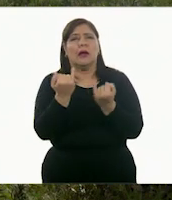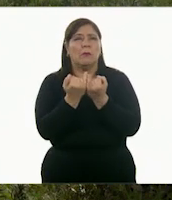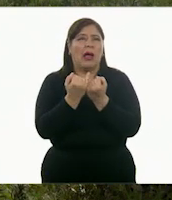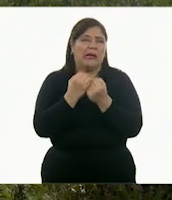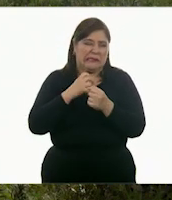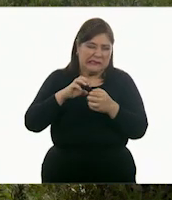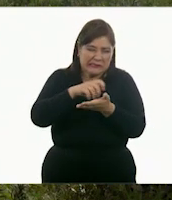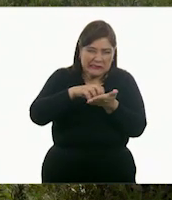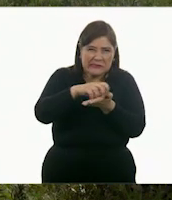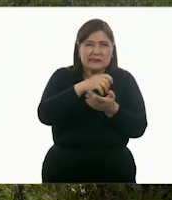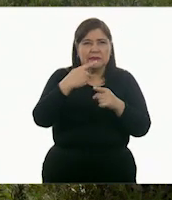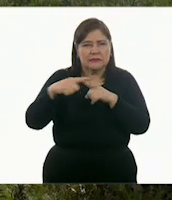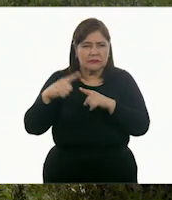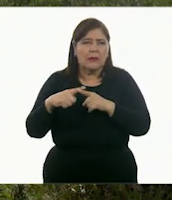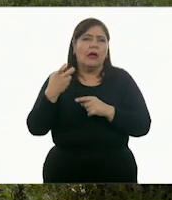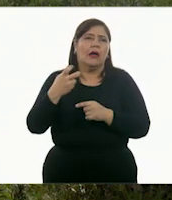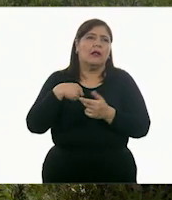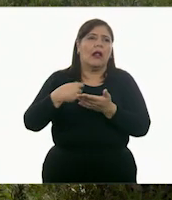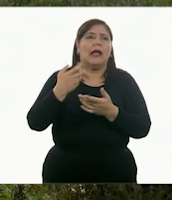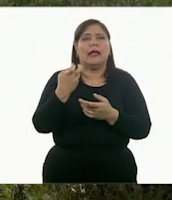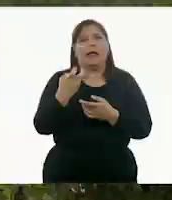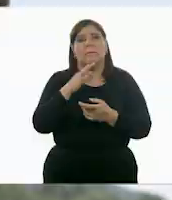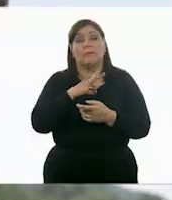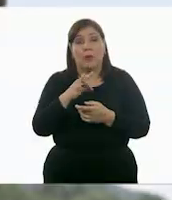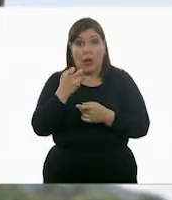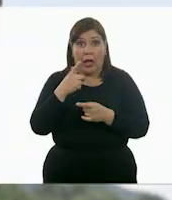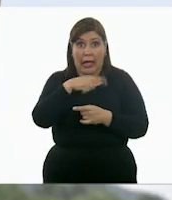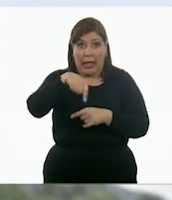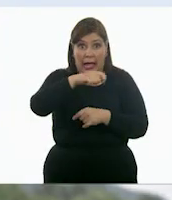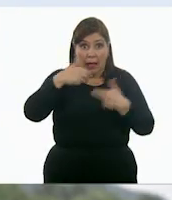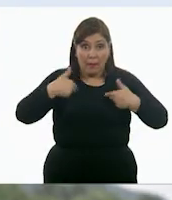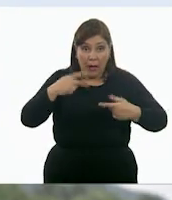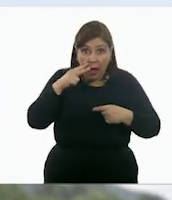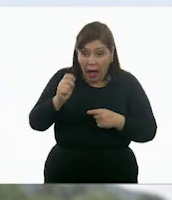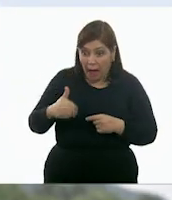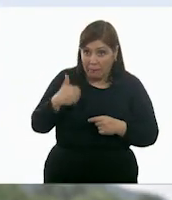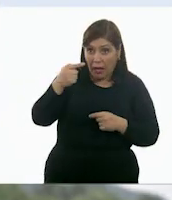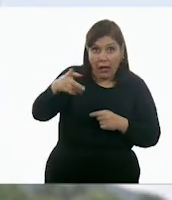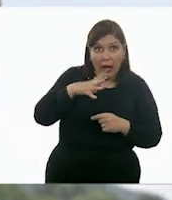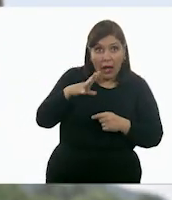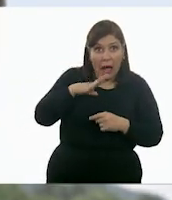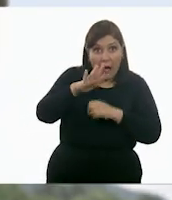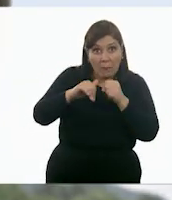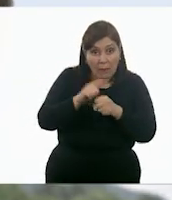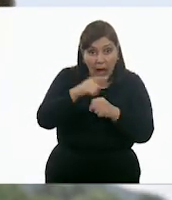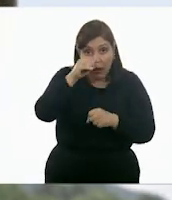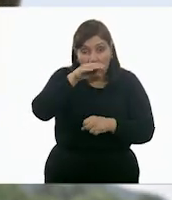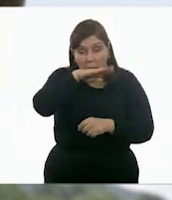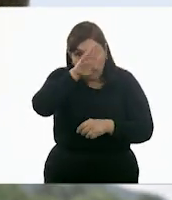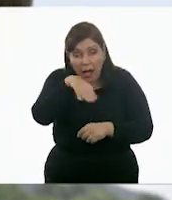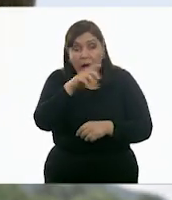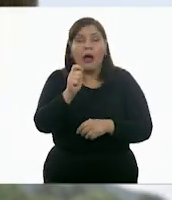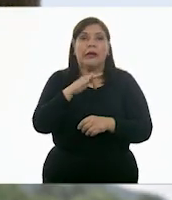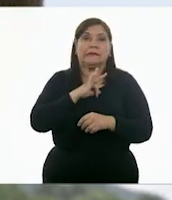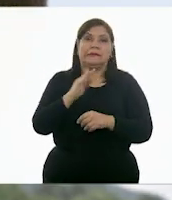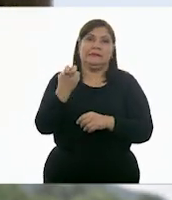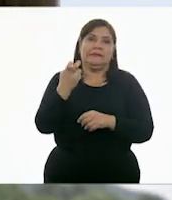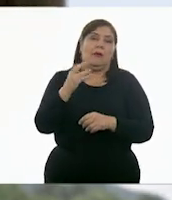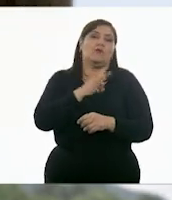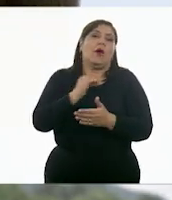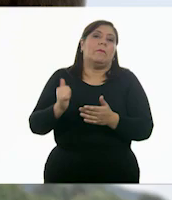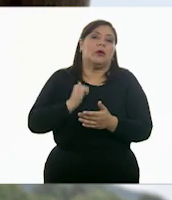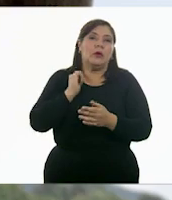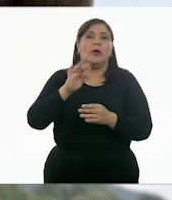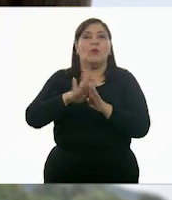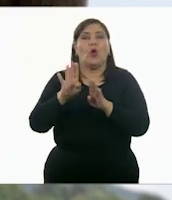representaba una gran recompensa. Mucha carne, piel, huesos, útiles para elaborar herramientas y